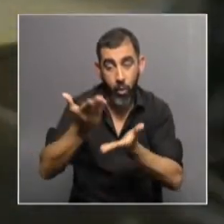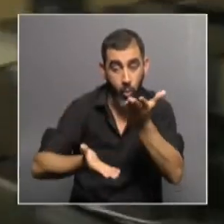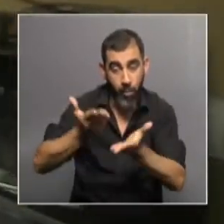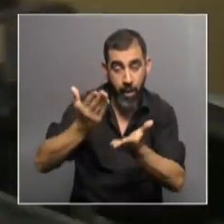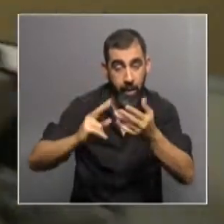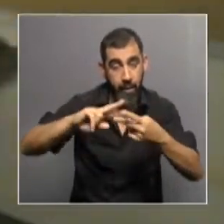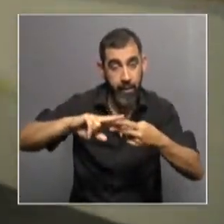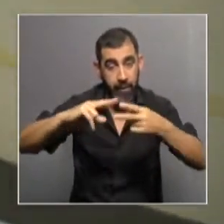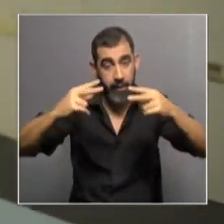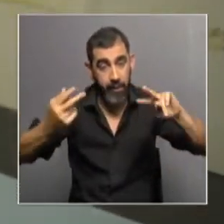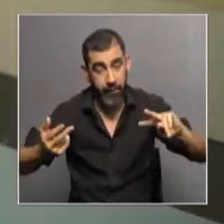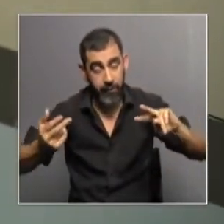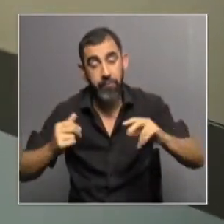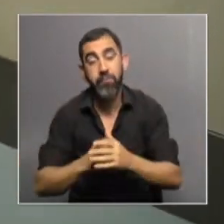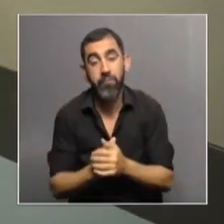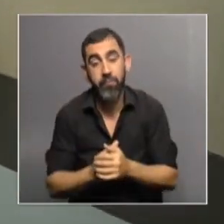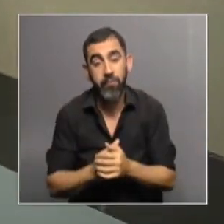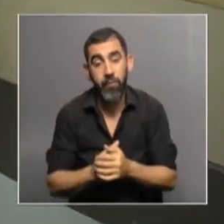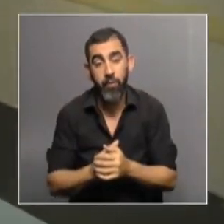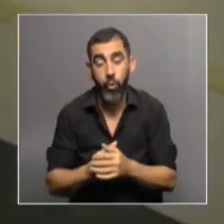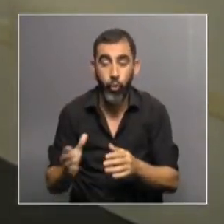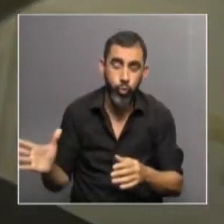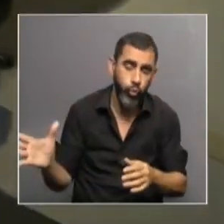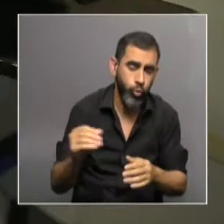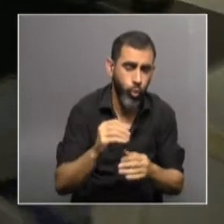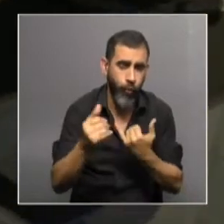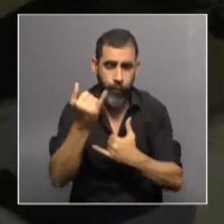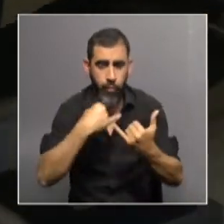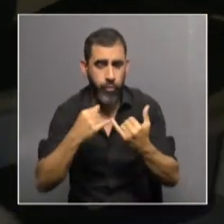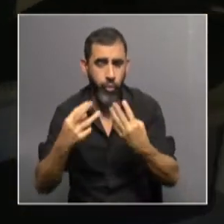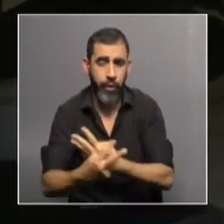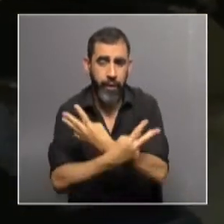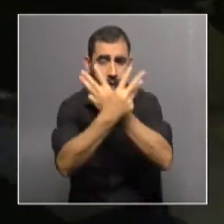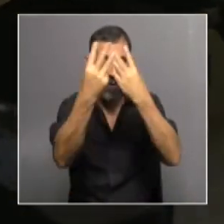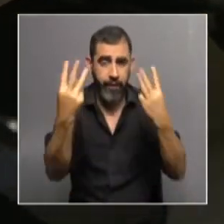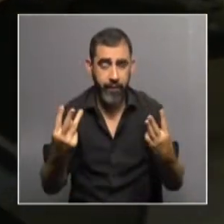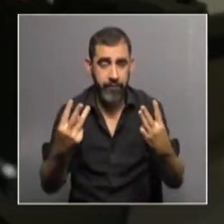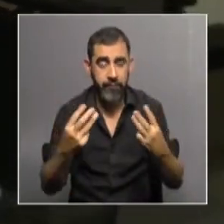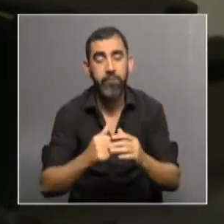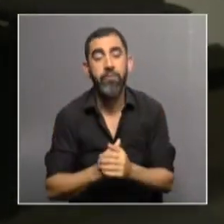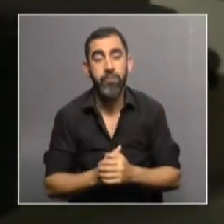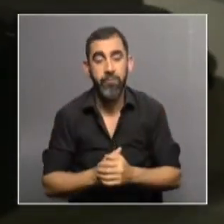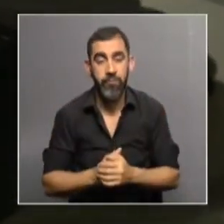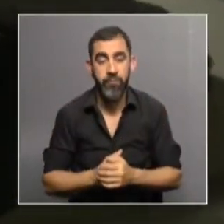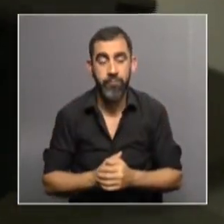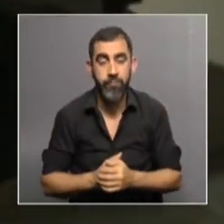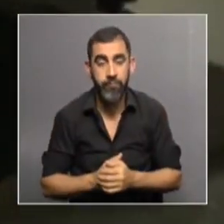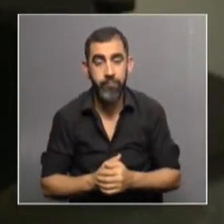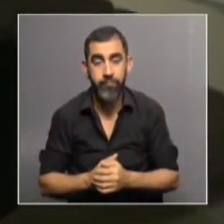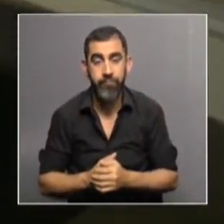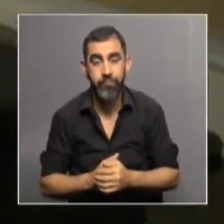genético del caso sin resolver contra todo lo que es la base de datos criminal basándonos en la serialidad de los crímenes